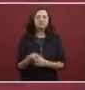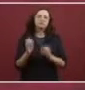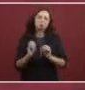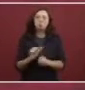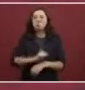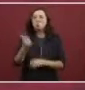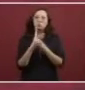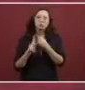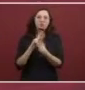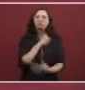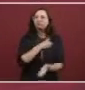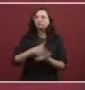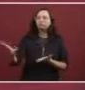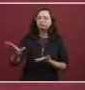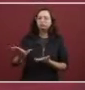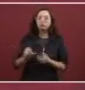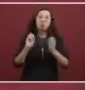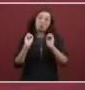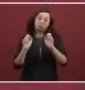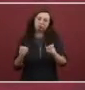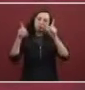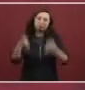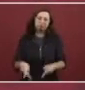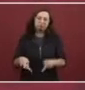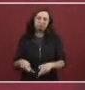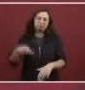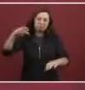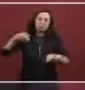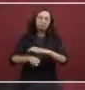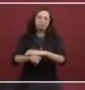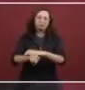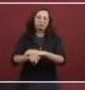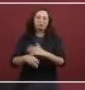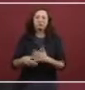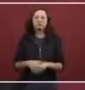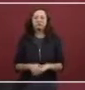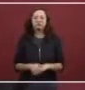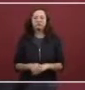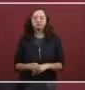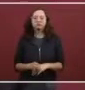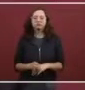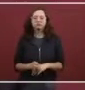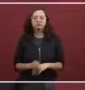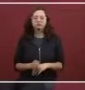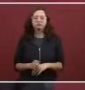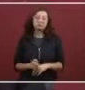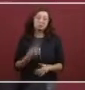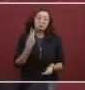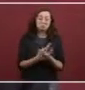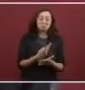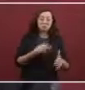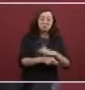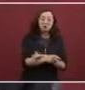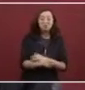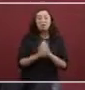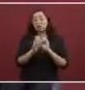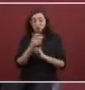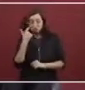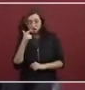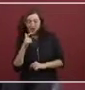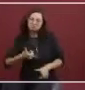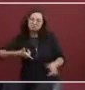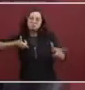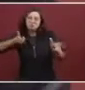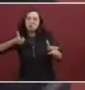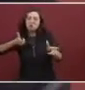destierro, o entierro, o plata, o plomo,